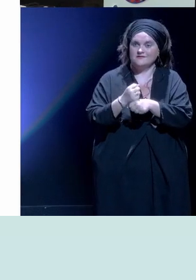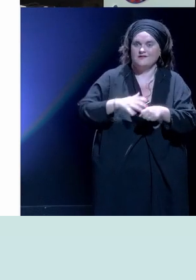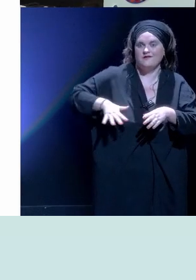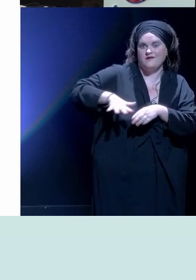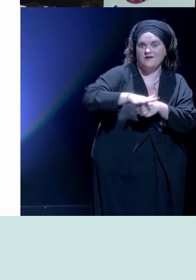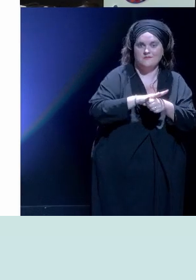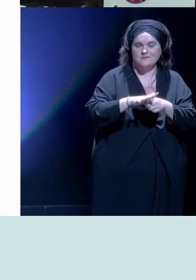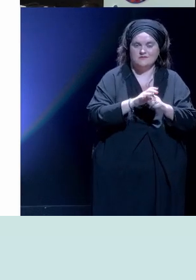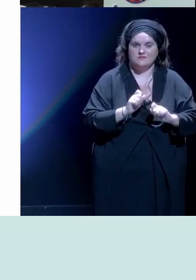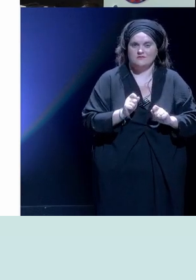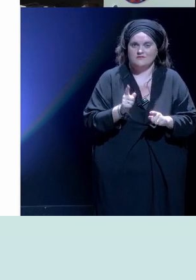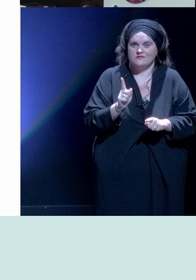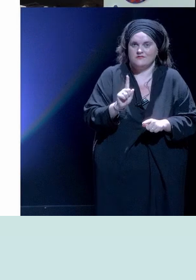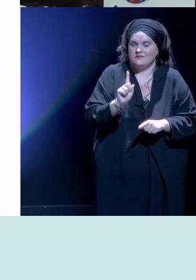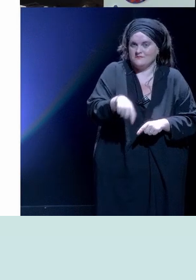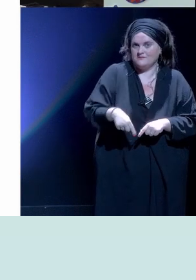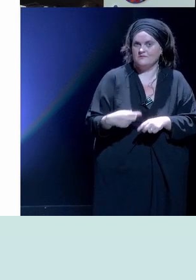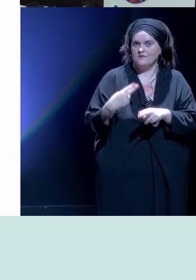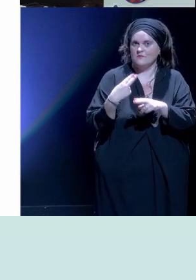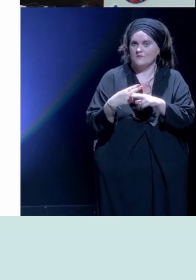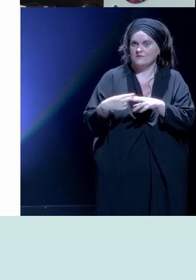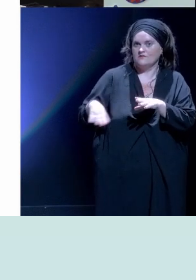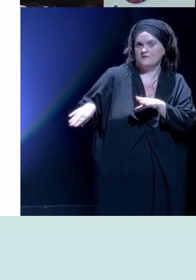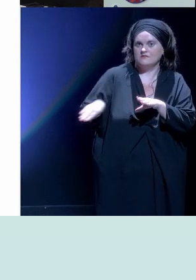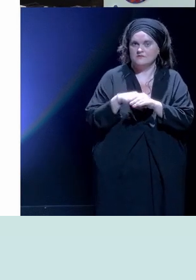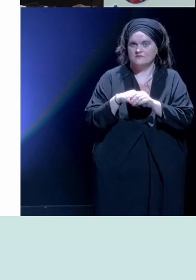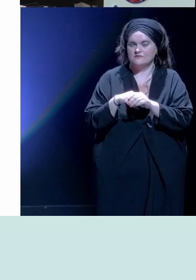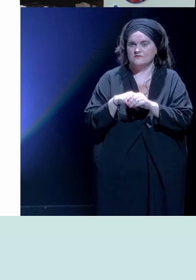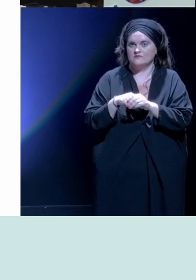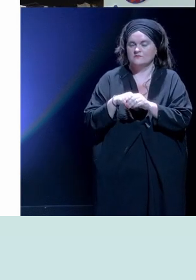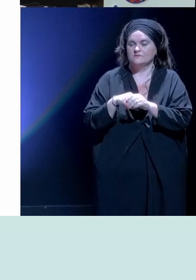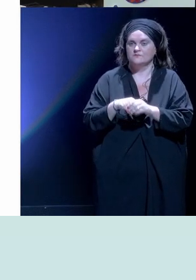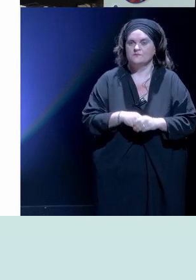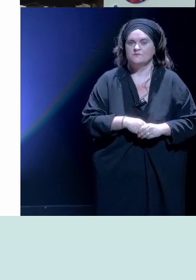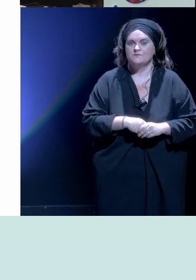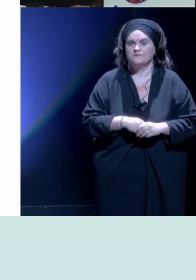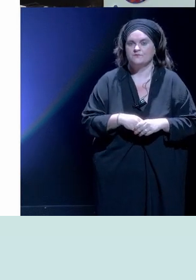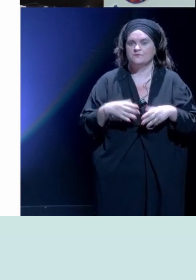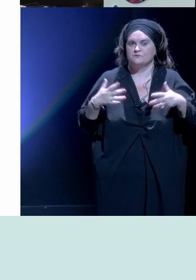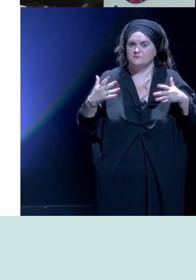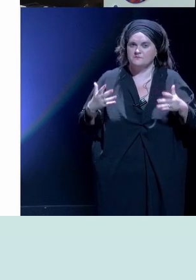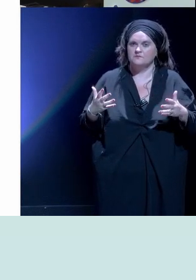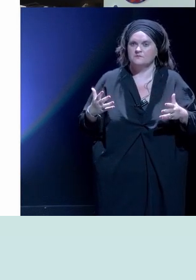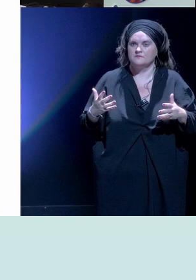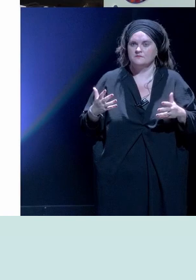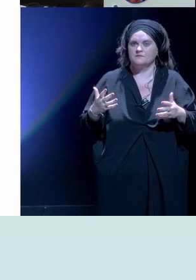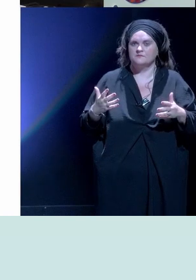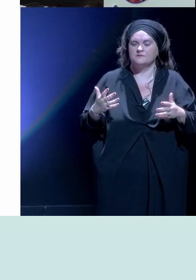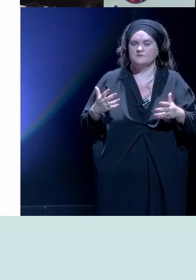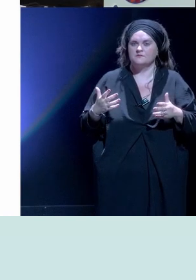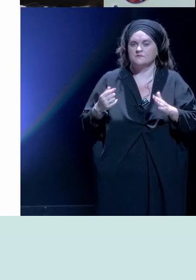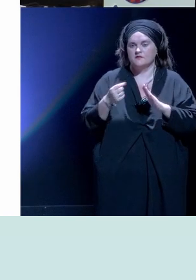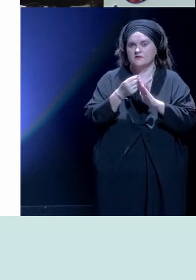el ámbito del trabajo social y de las políticas de inclusión. Sin embargo, rara vez se dan las